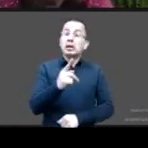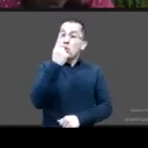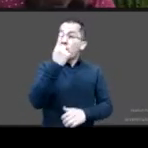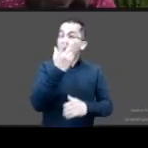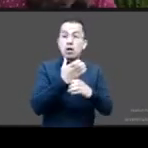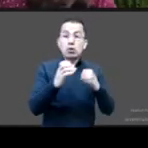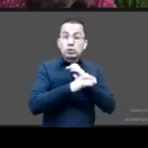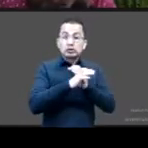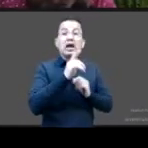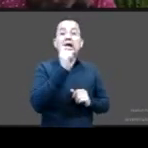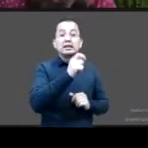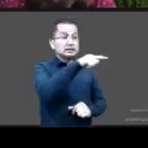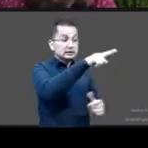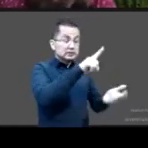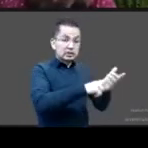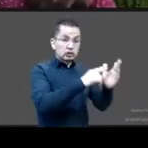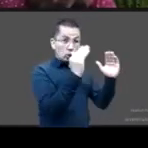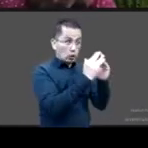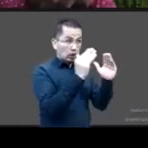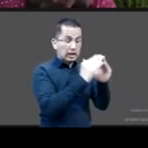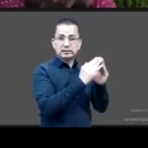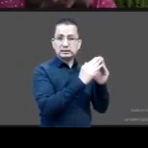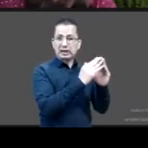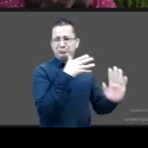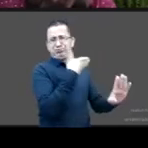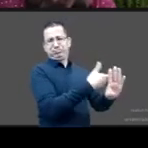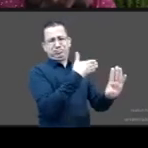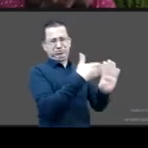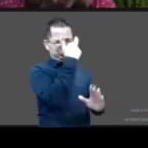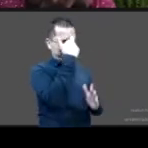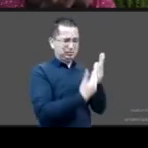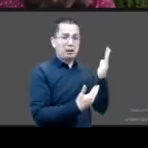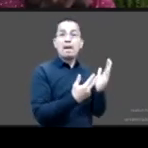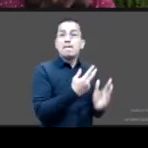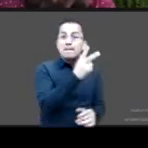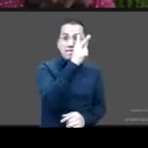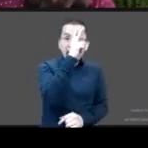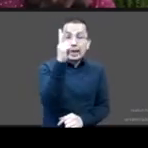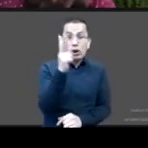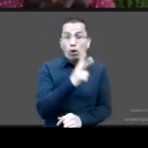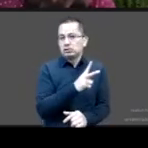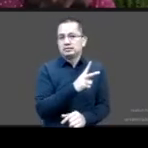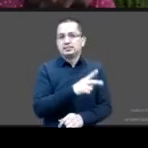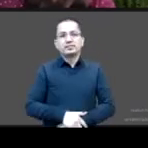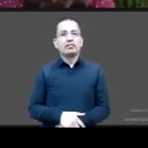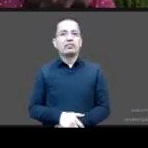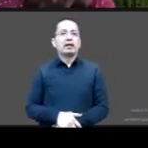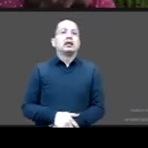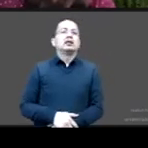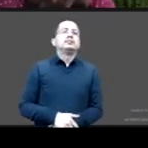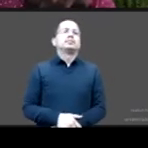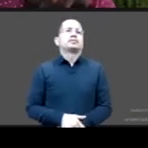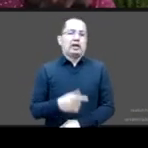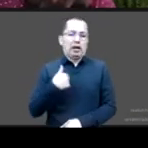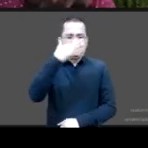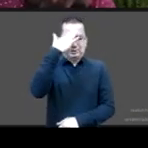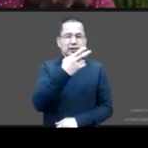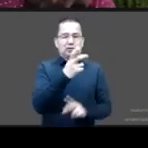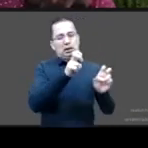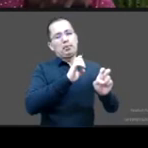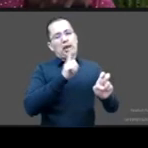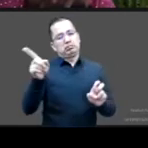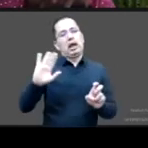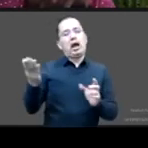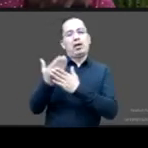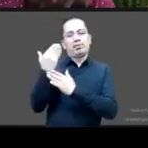sus casas sé que estos temas ya los han tratado en Sipina entonces me sigo qué funcionó para nosotros qué